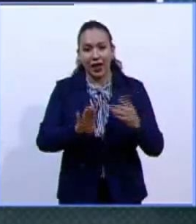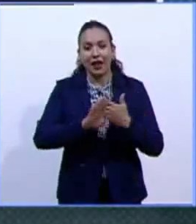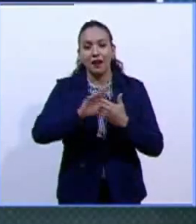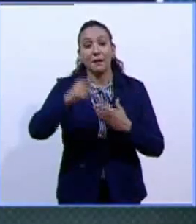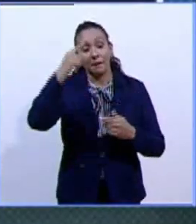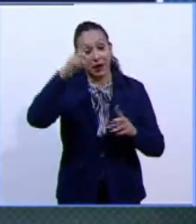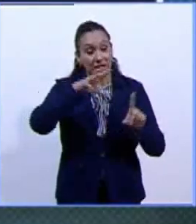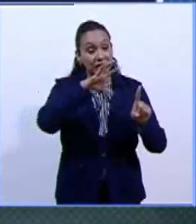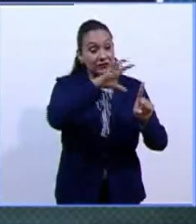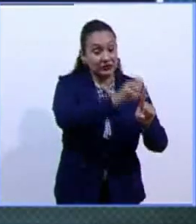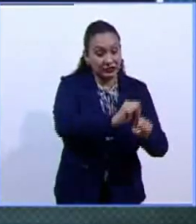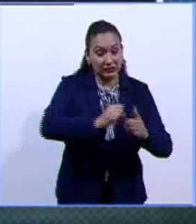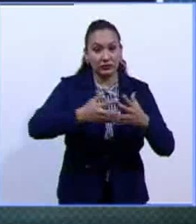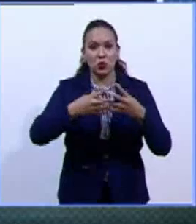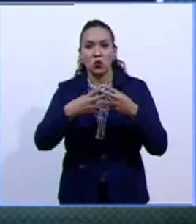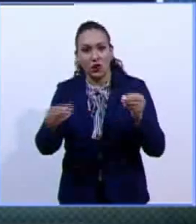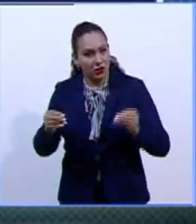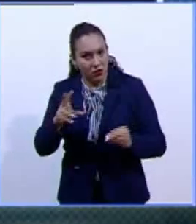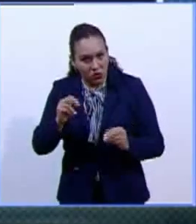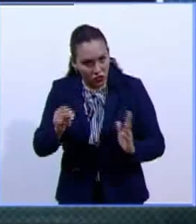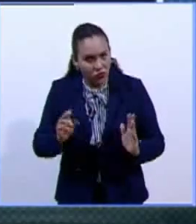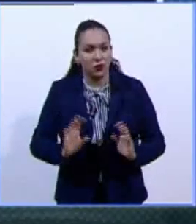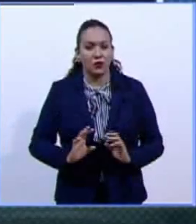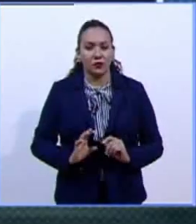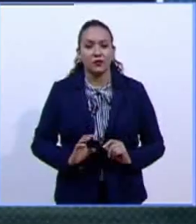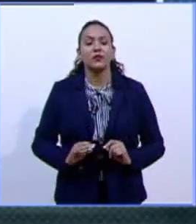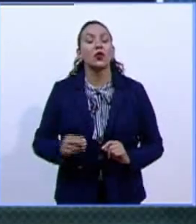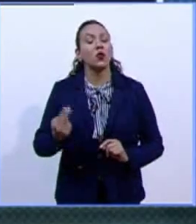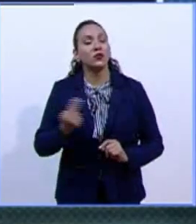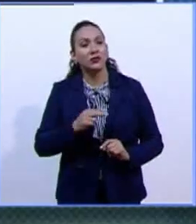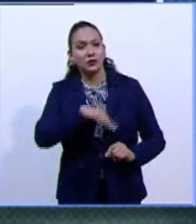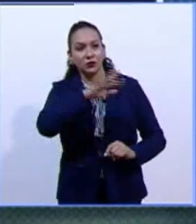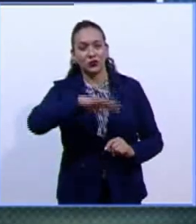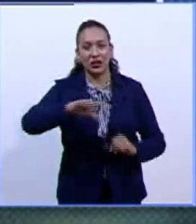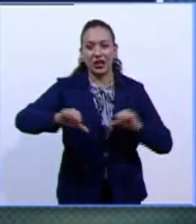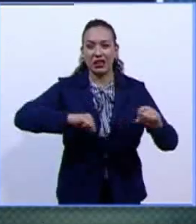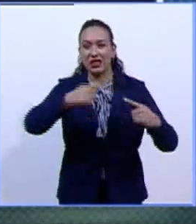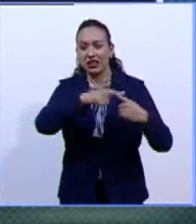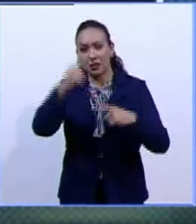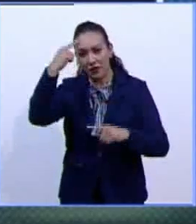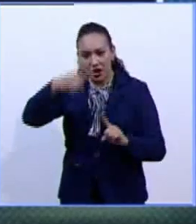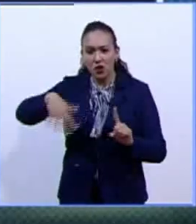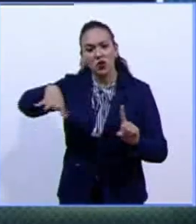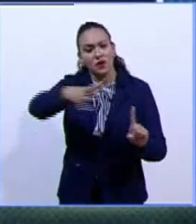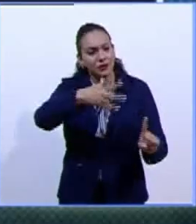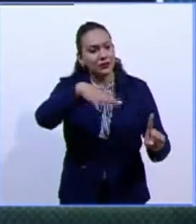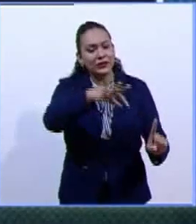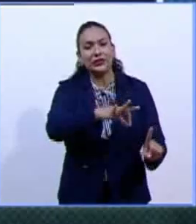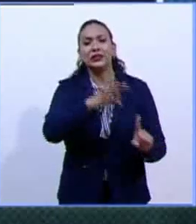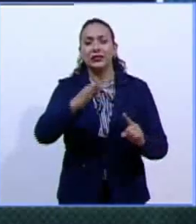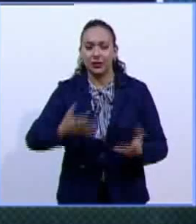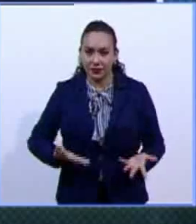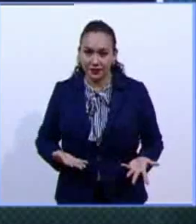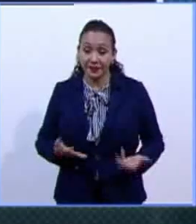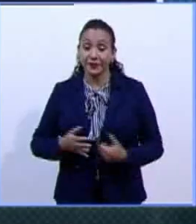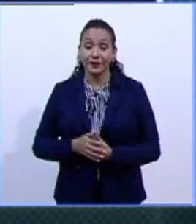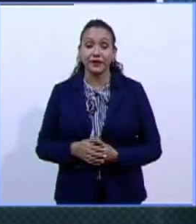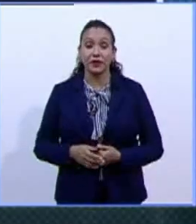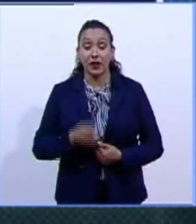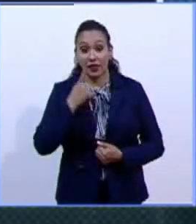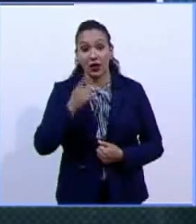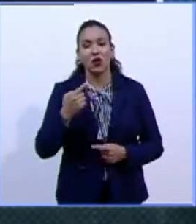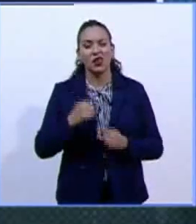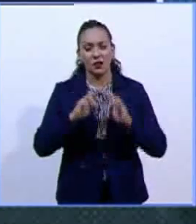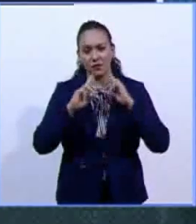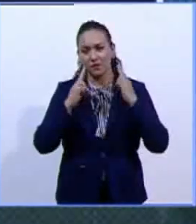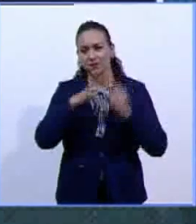desaparición forzada o bien para realizar todas las actividades de búsqueda de una persona desaparecida, destacó la Unidad